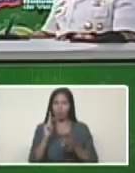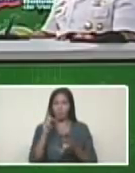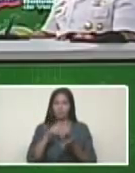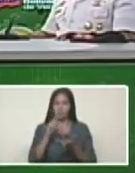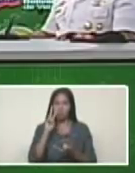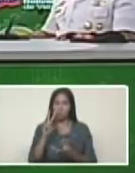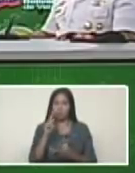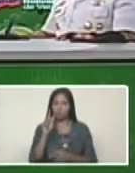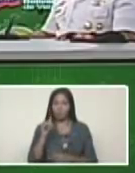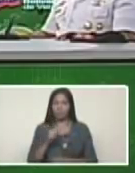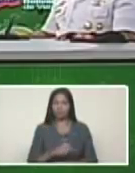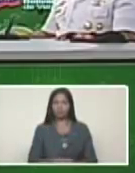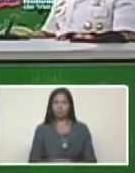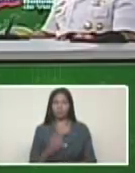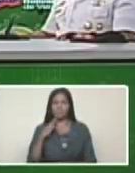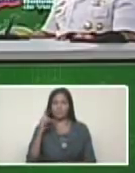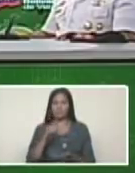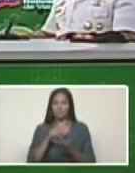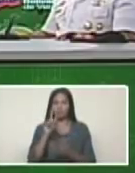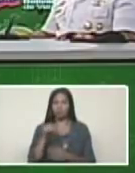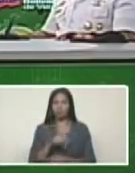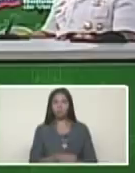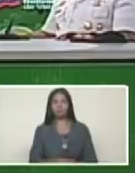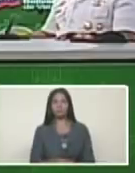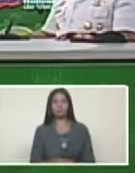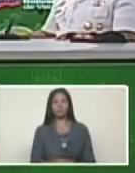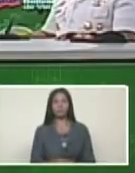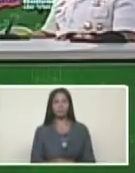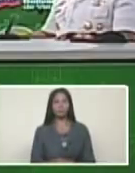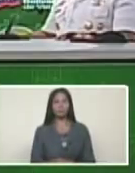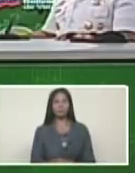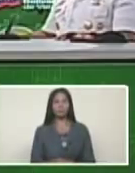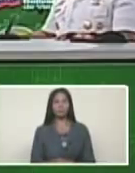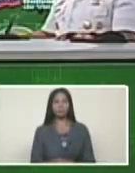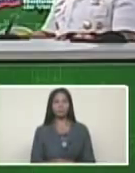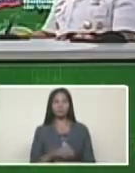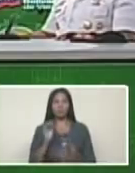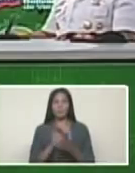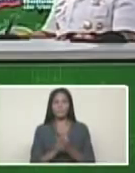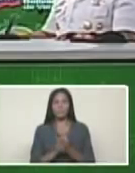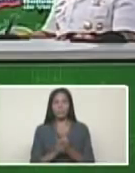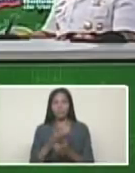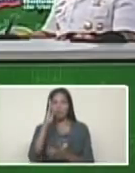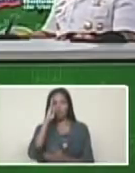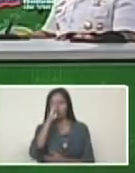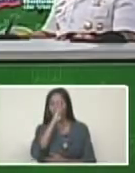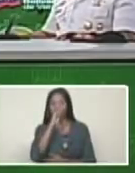veo participando, del compañero Diosdado